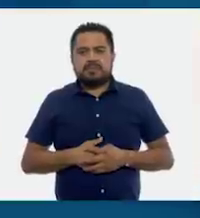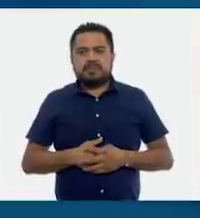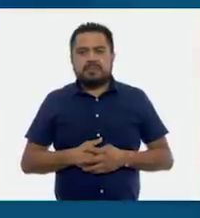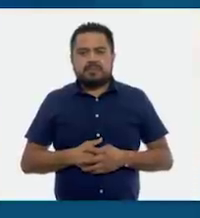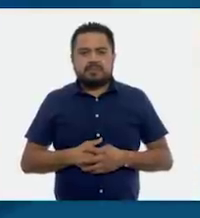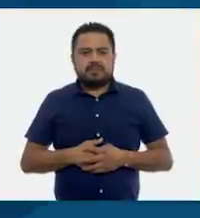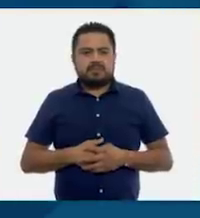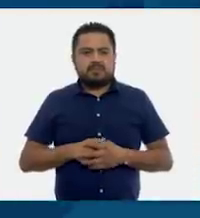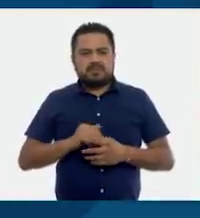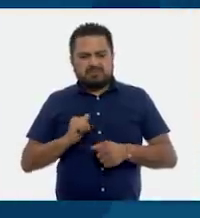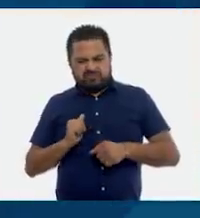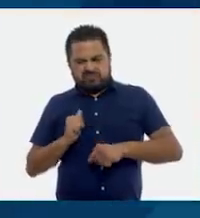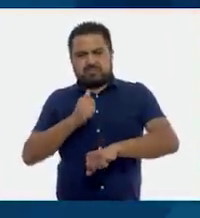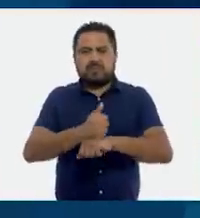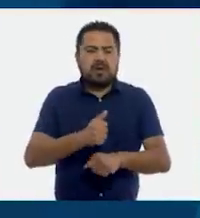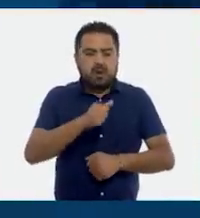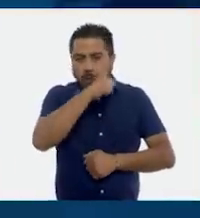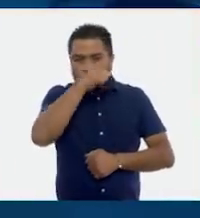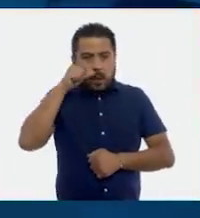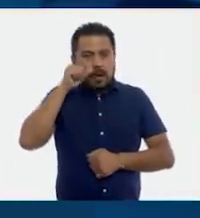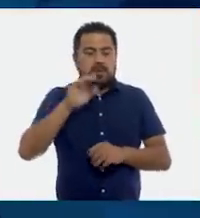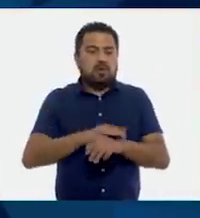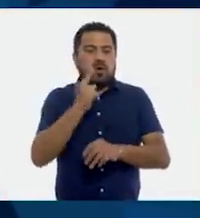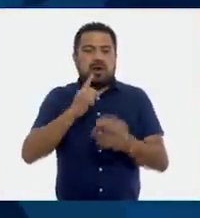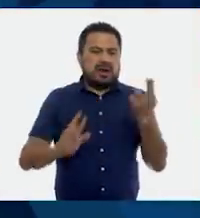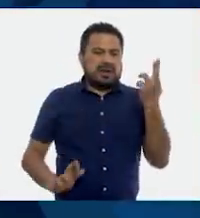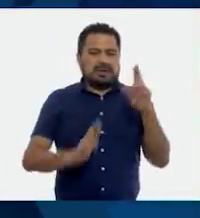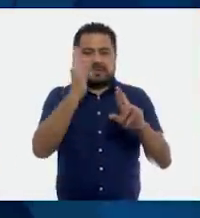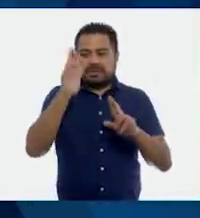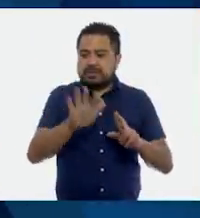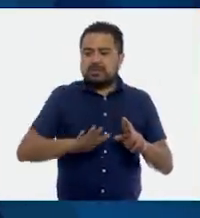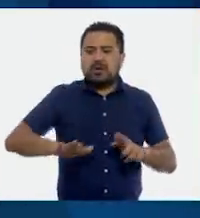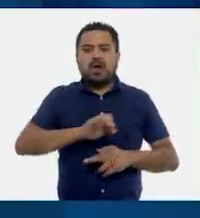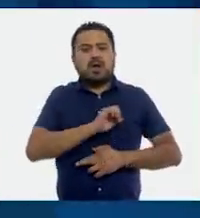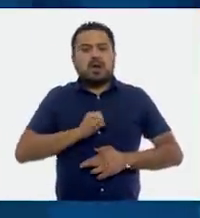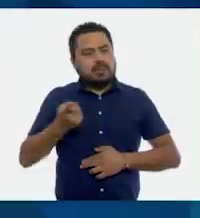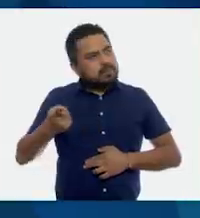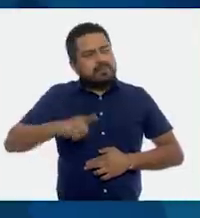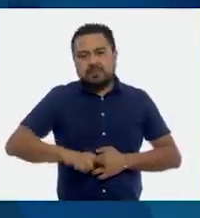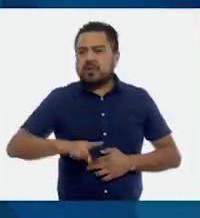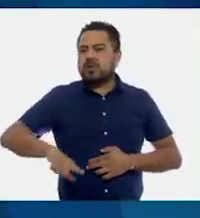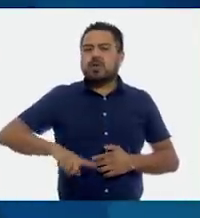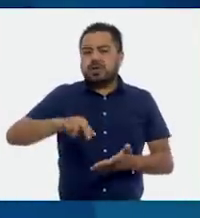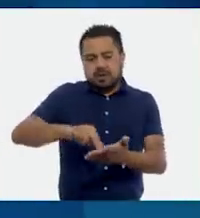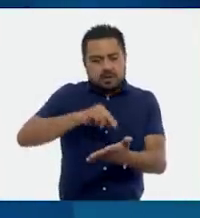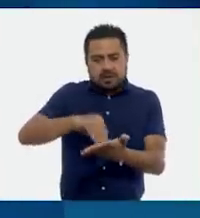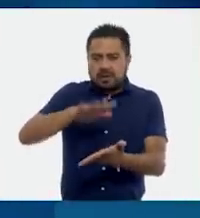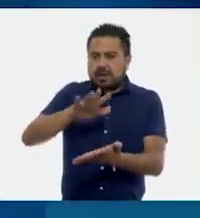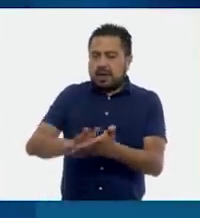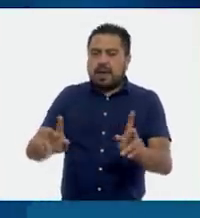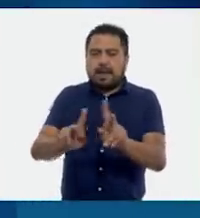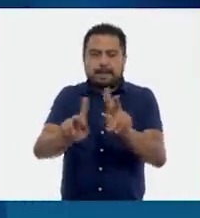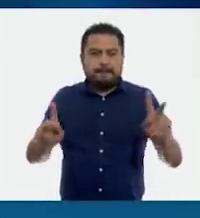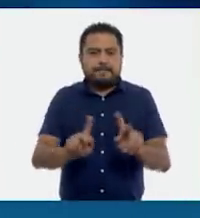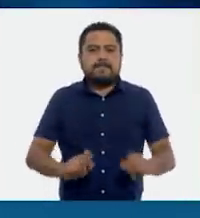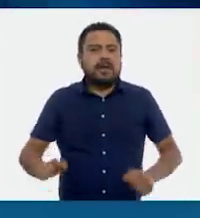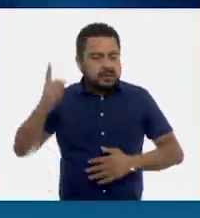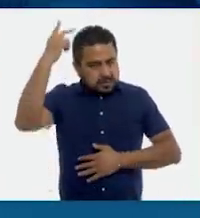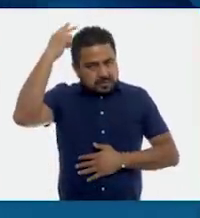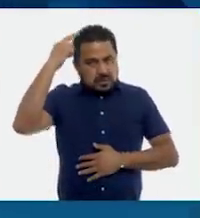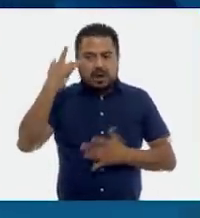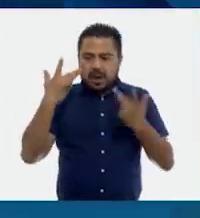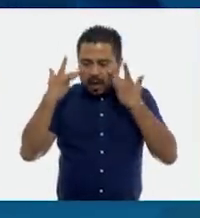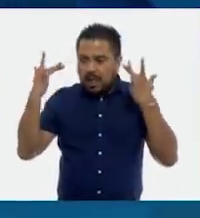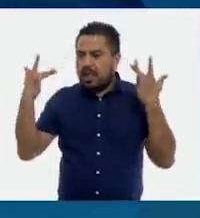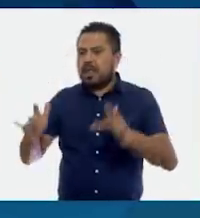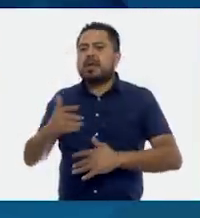La toma de Ciudad Juárez por las fuerzas revolucionarias obligó al gobierno a firmar los tratados de paz. Porfirio Díaz